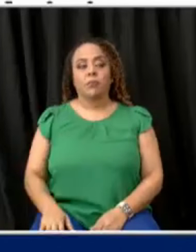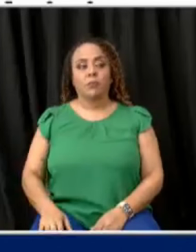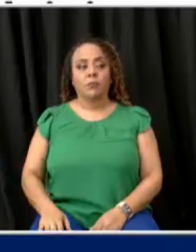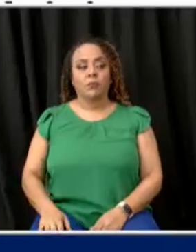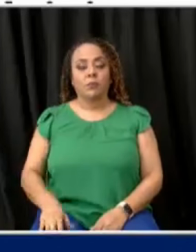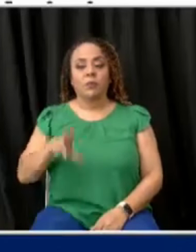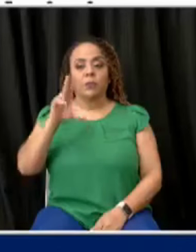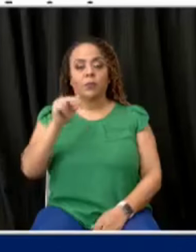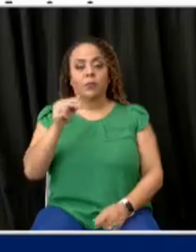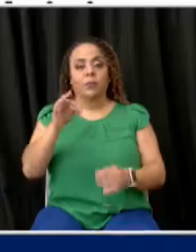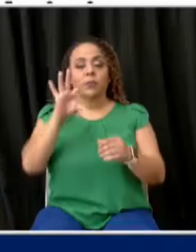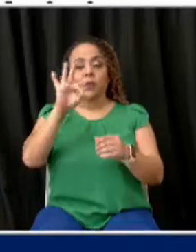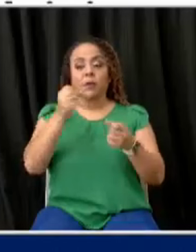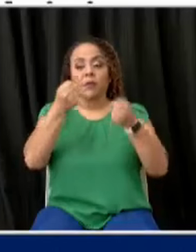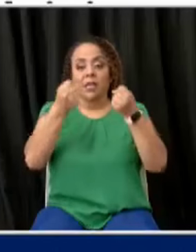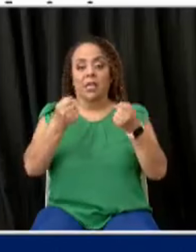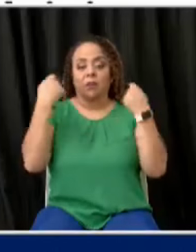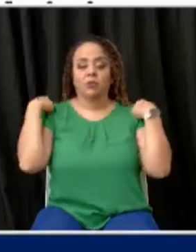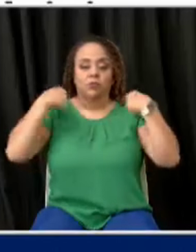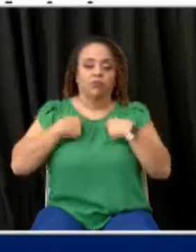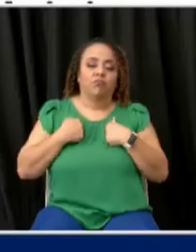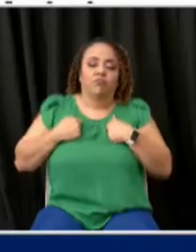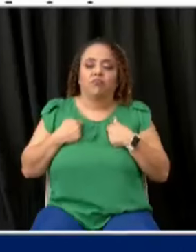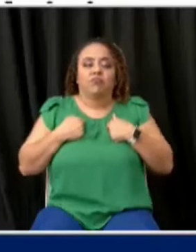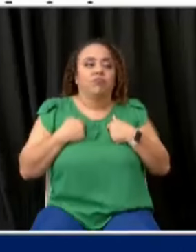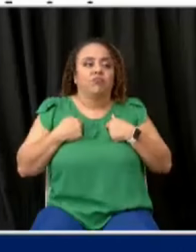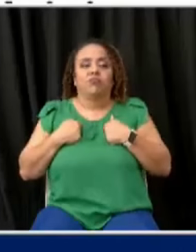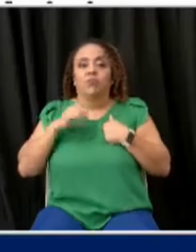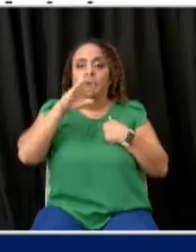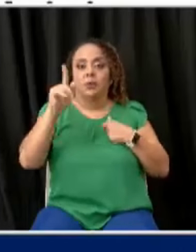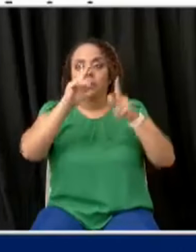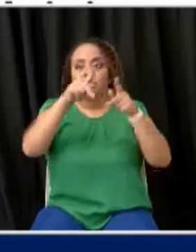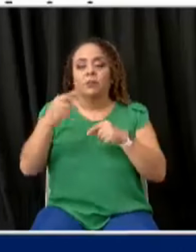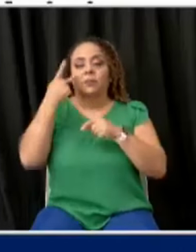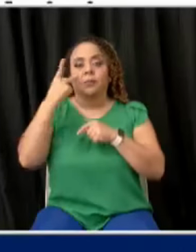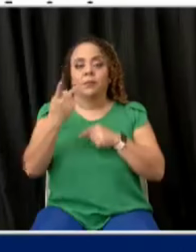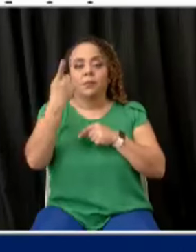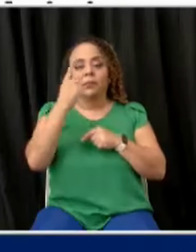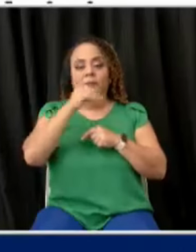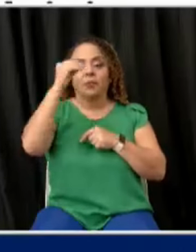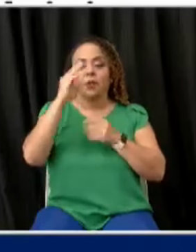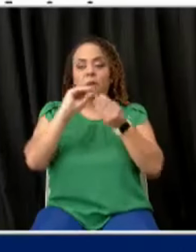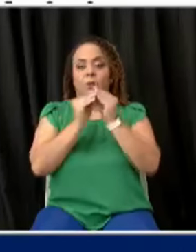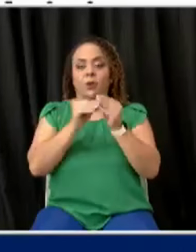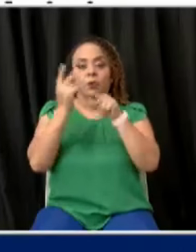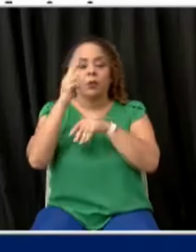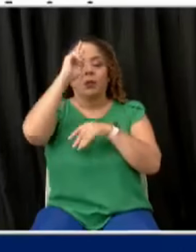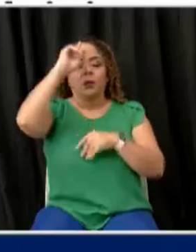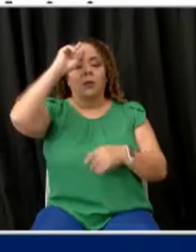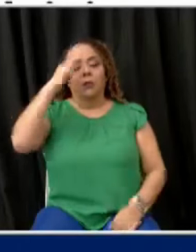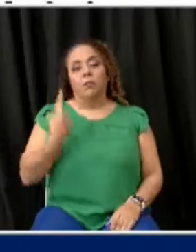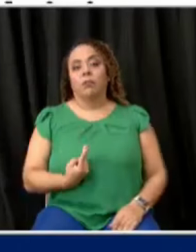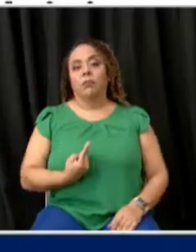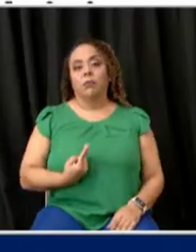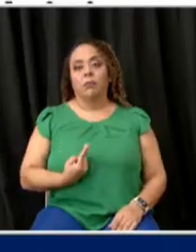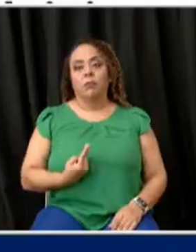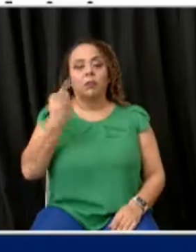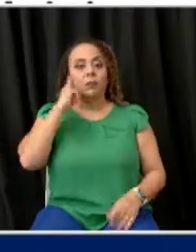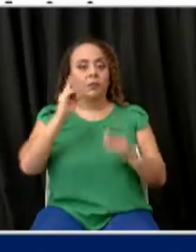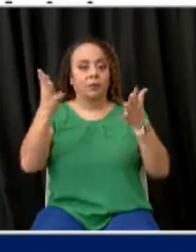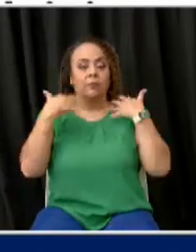kilos de peso a 45 personas y empezaron a ver la tasa de desmayos por calor. Y empezaron a ver que de